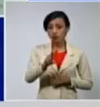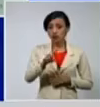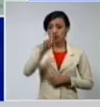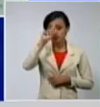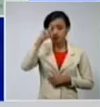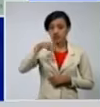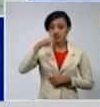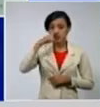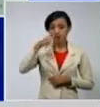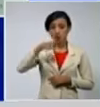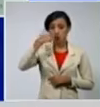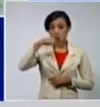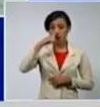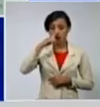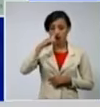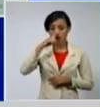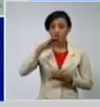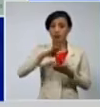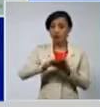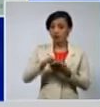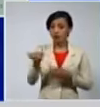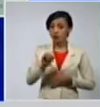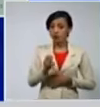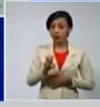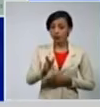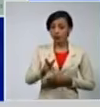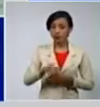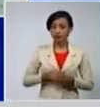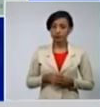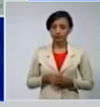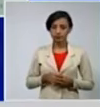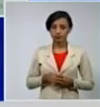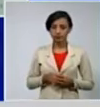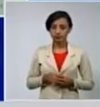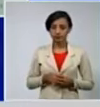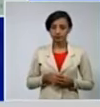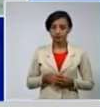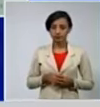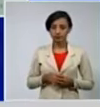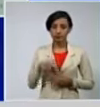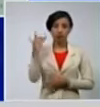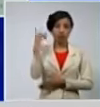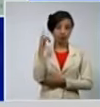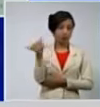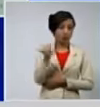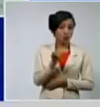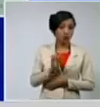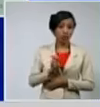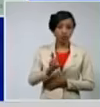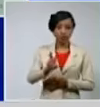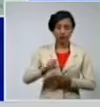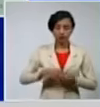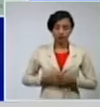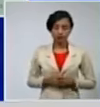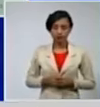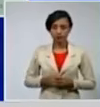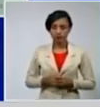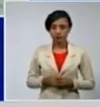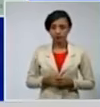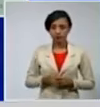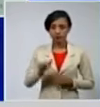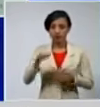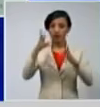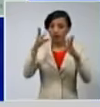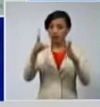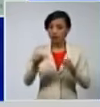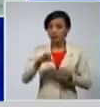y con un caso autóctono en el día de ayer. Esta cifra de Pinar del Río de ayer